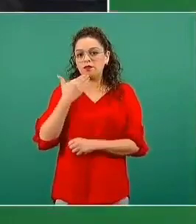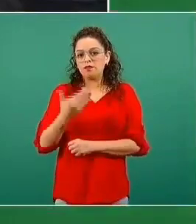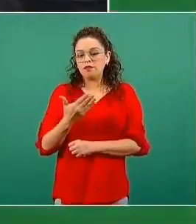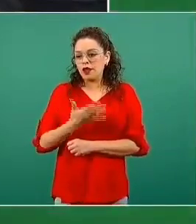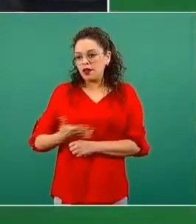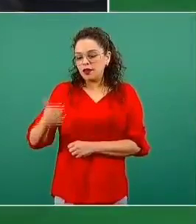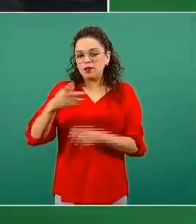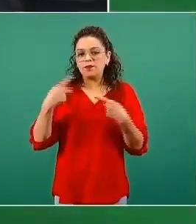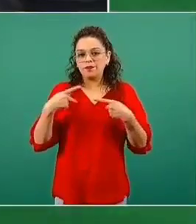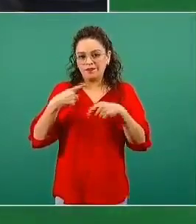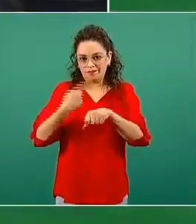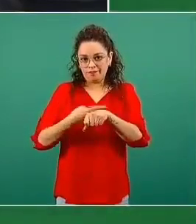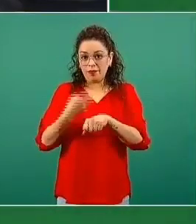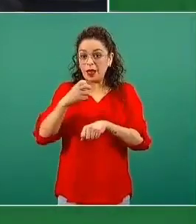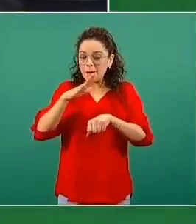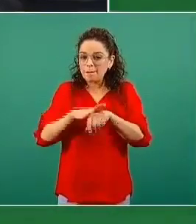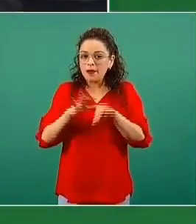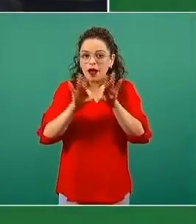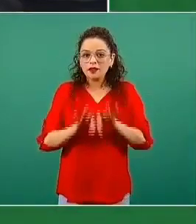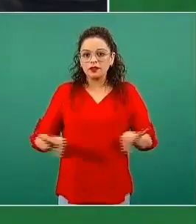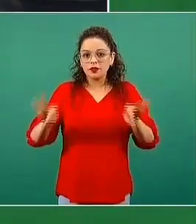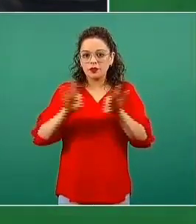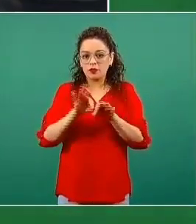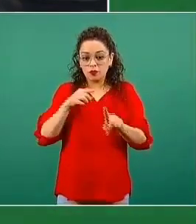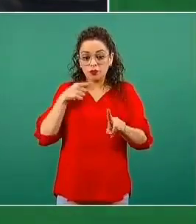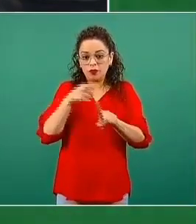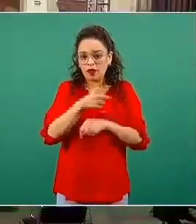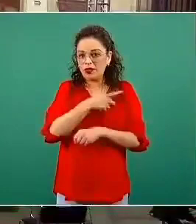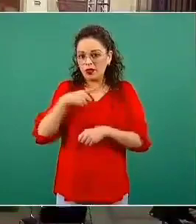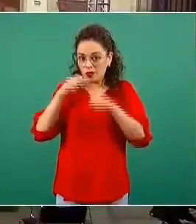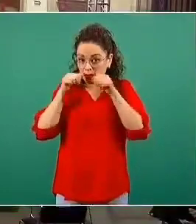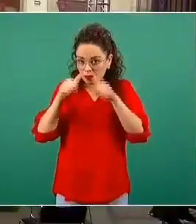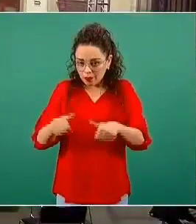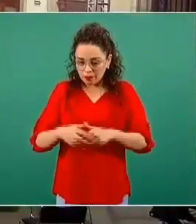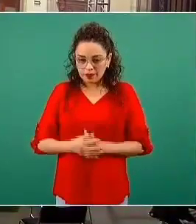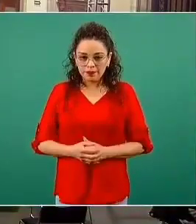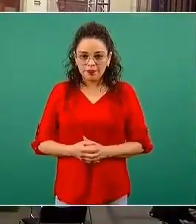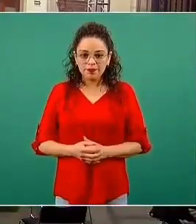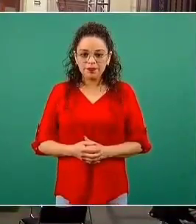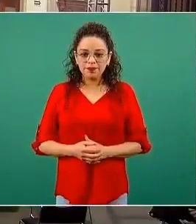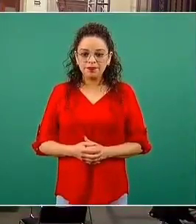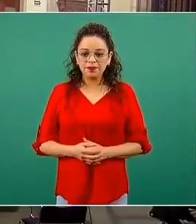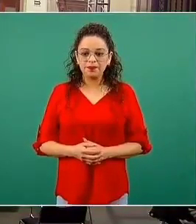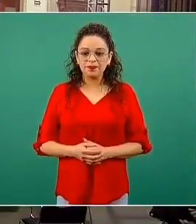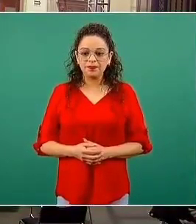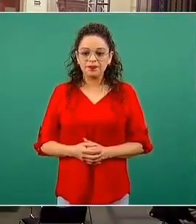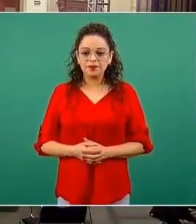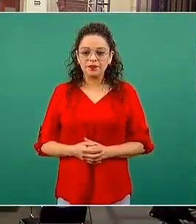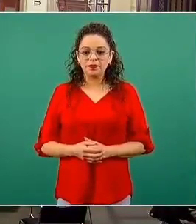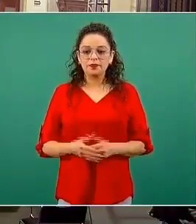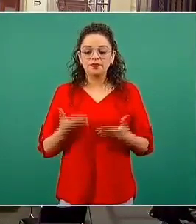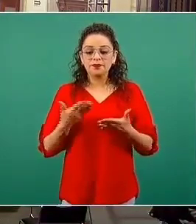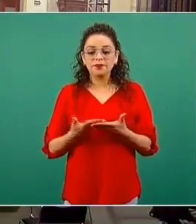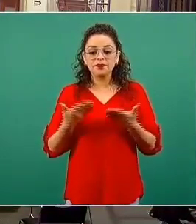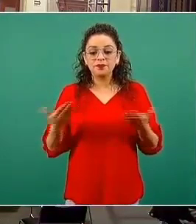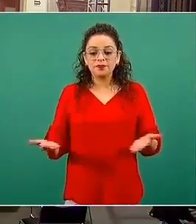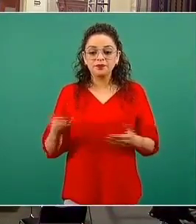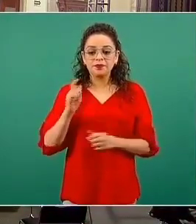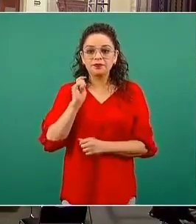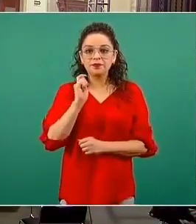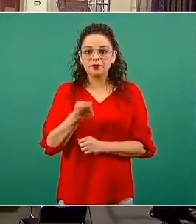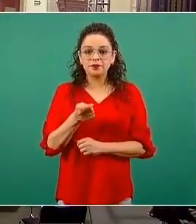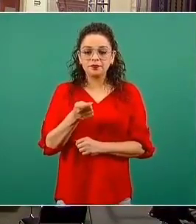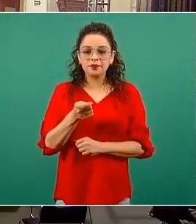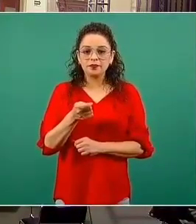son los aspectos más importantes a considerar. Ahora, a continuación,